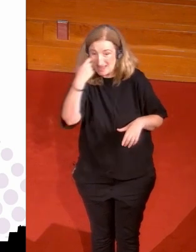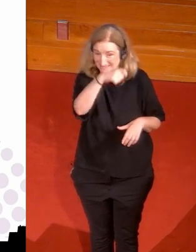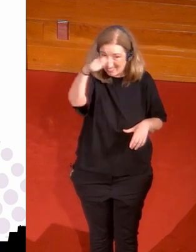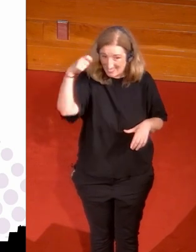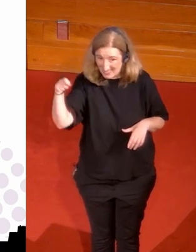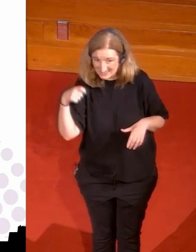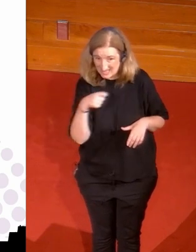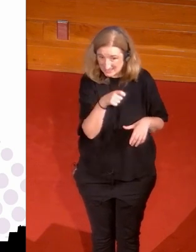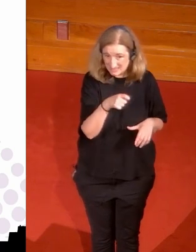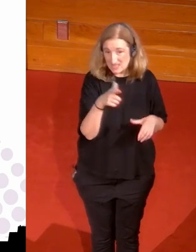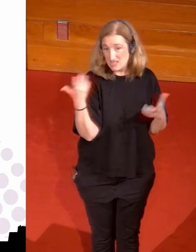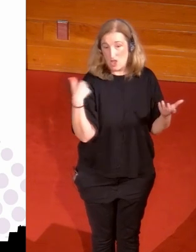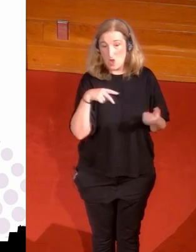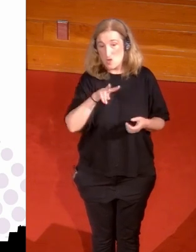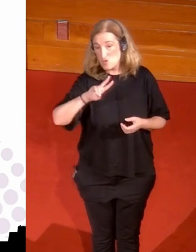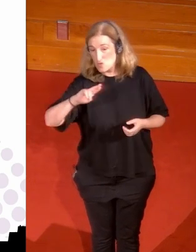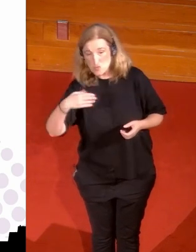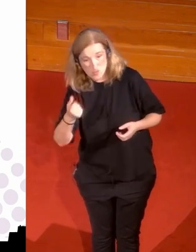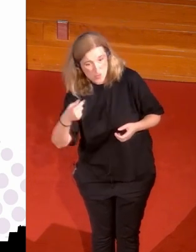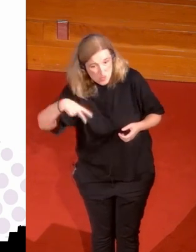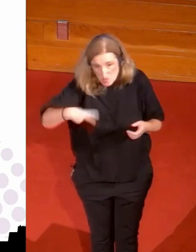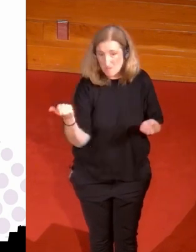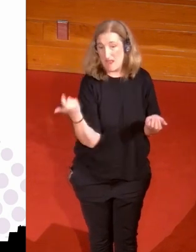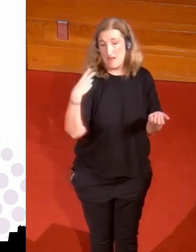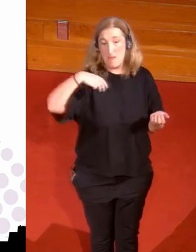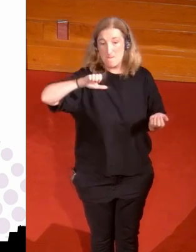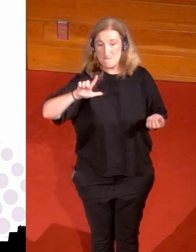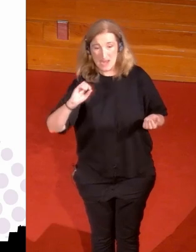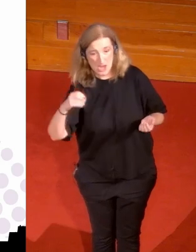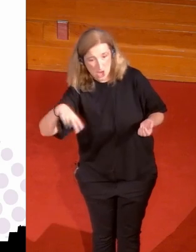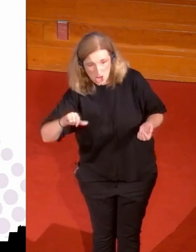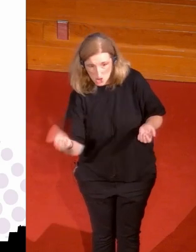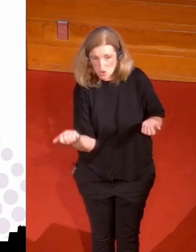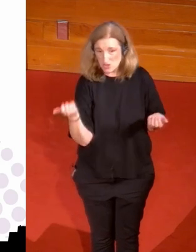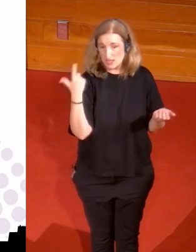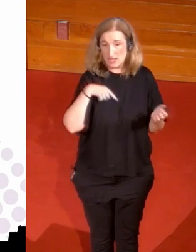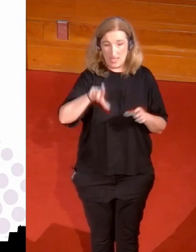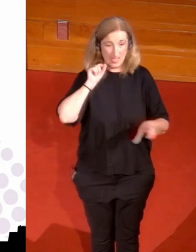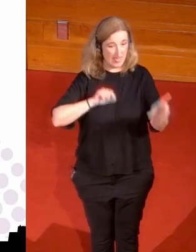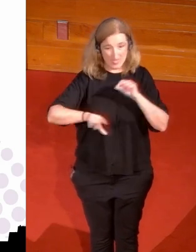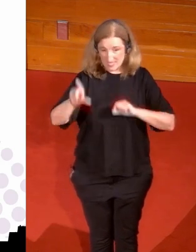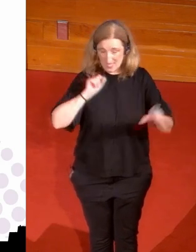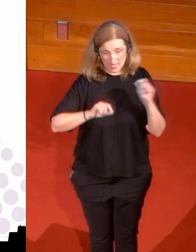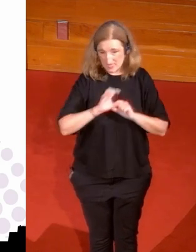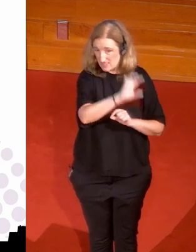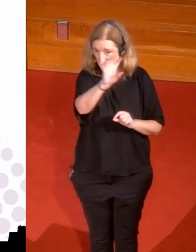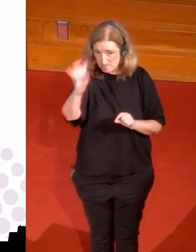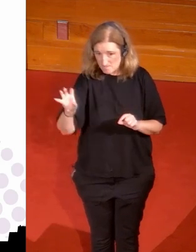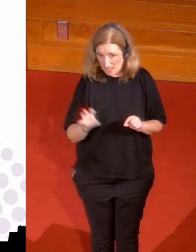y orban y meloni decidan con